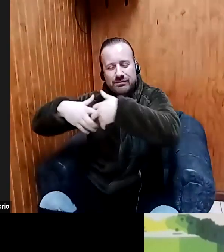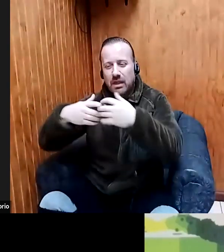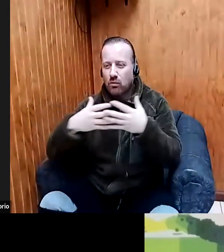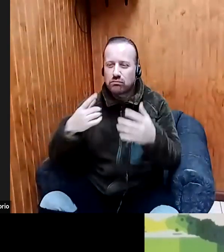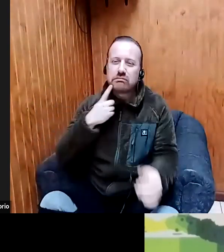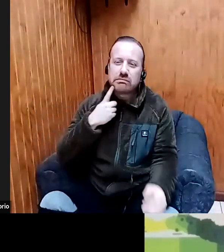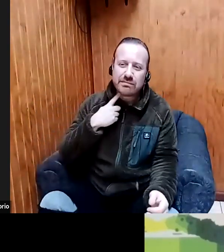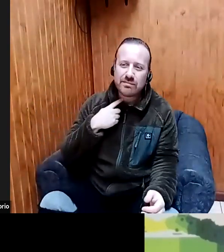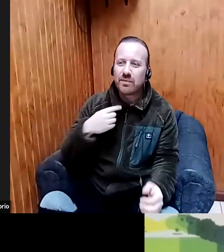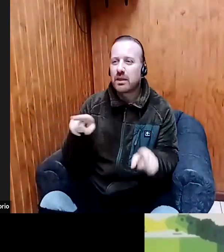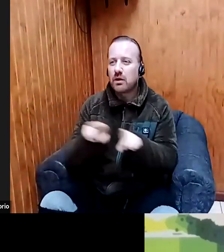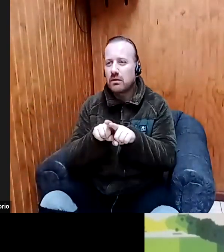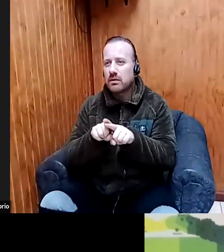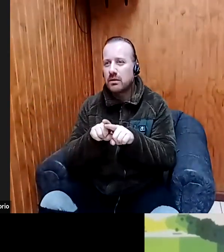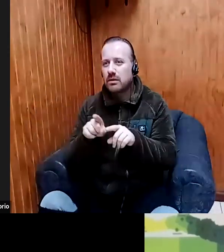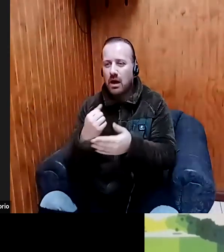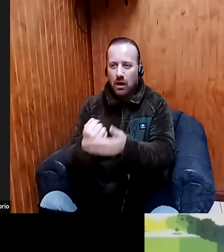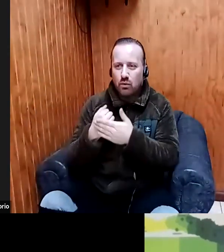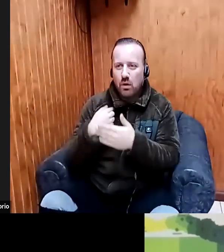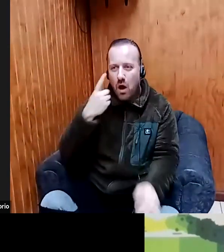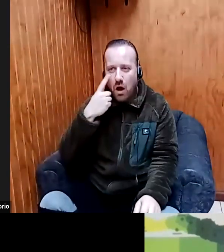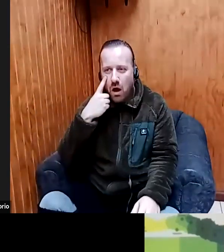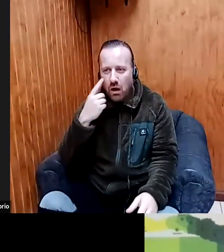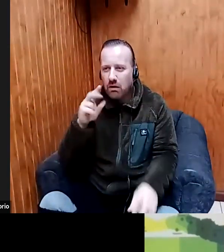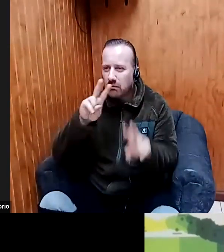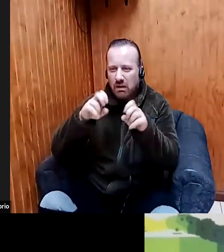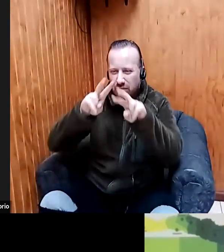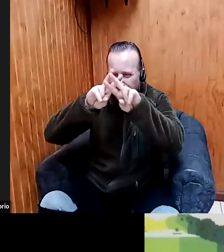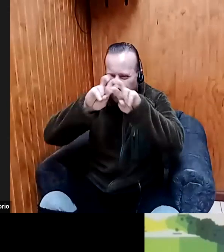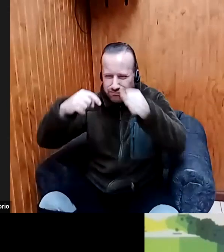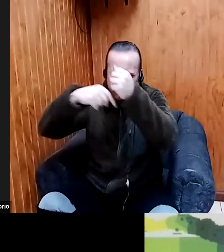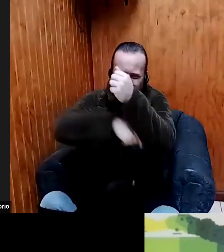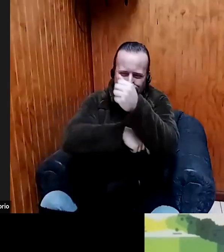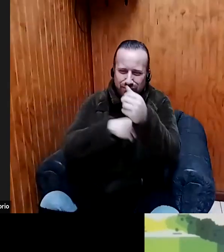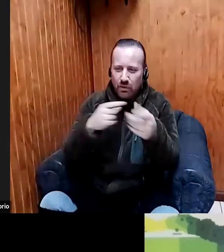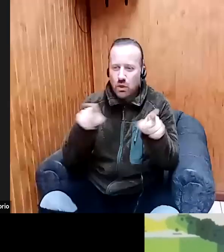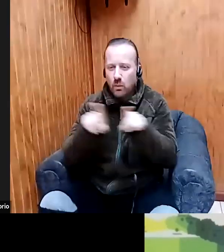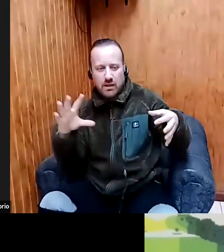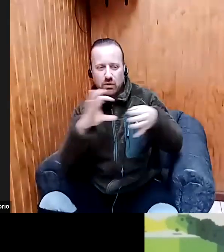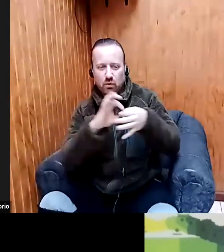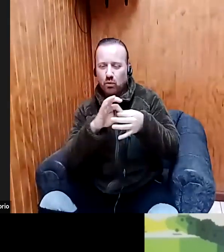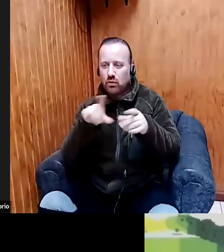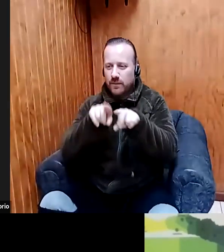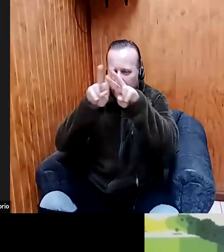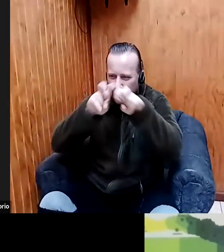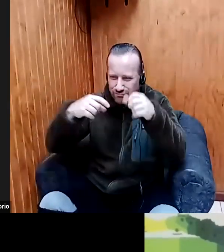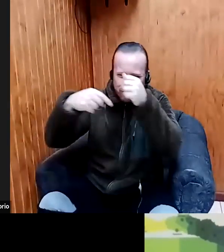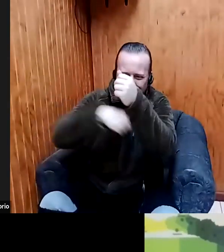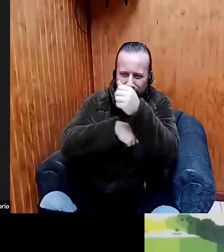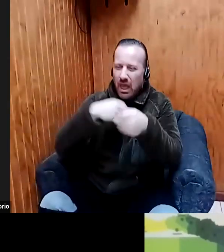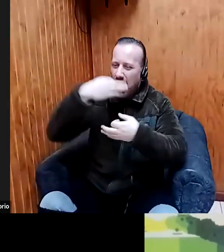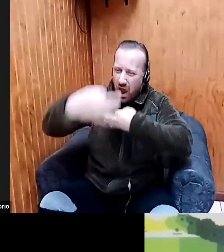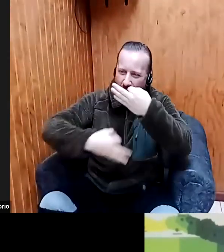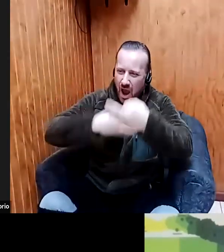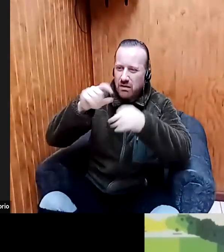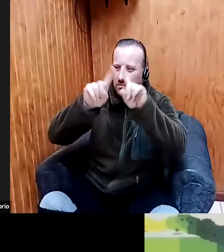un poquito sobre lo que es indagación, la vinculación de la indagación con la movilización, con la argumentación, el marco